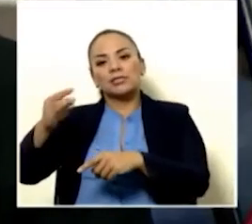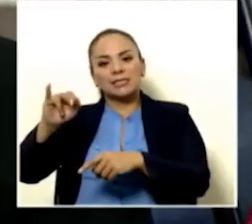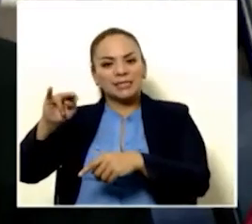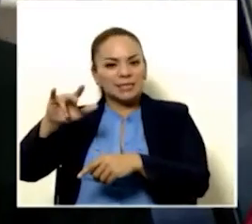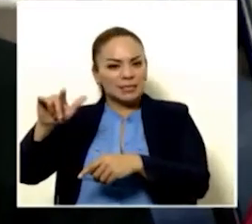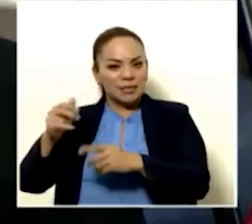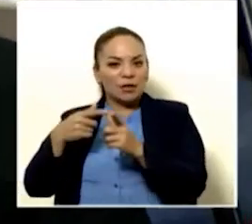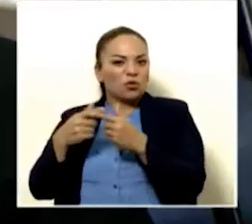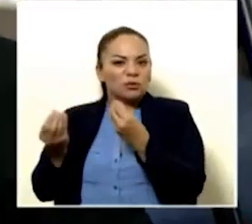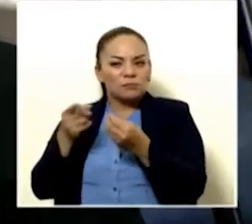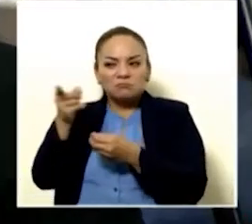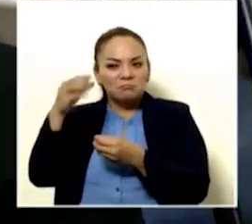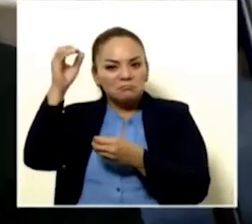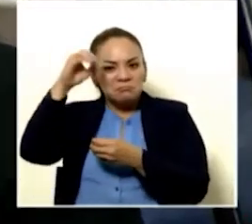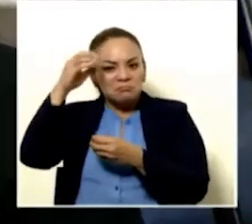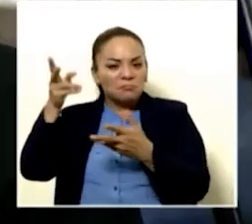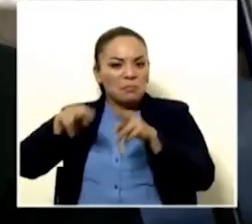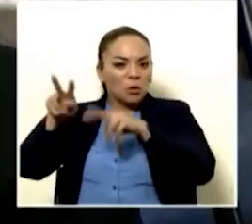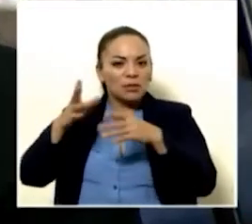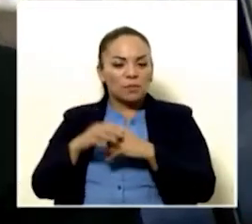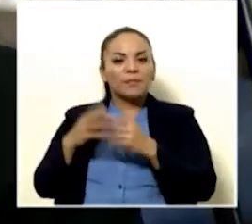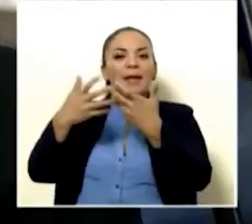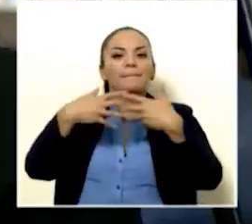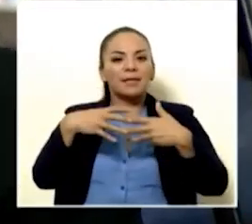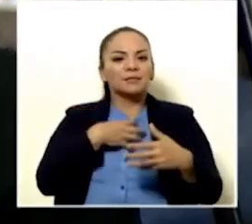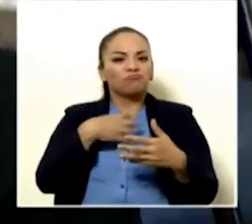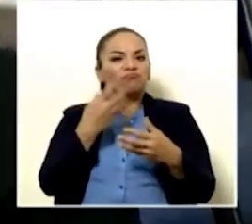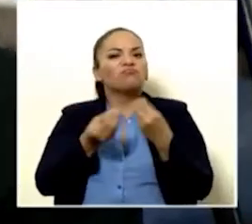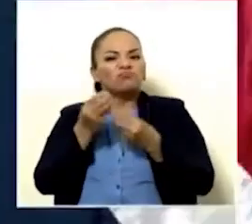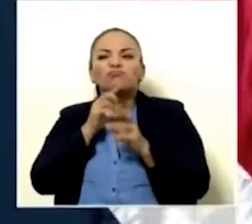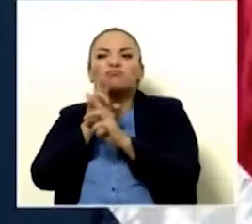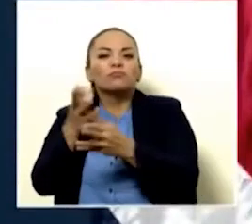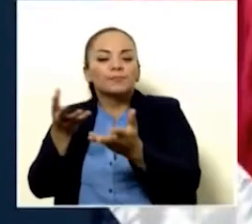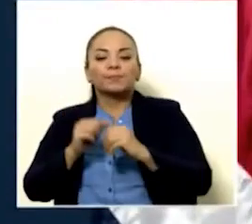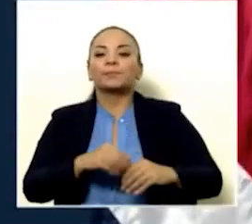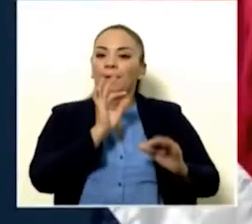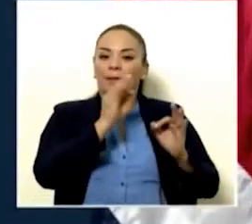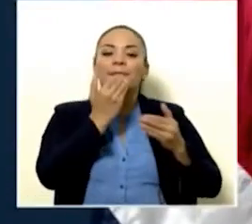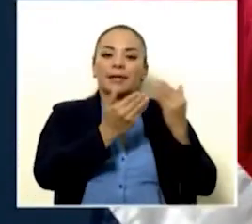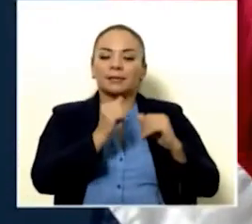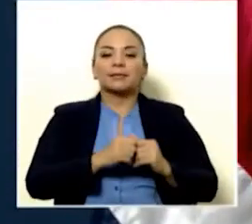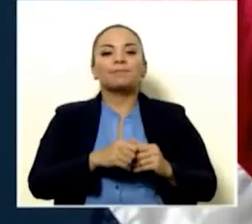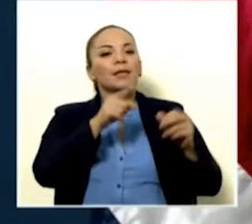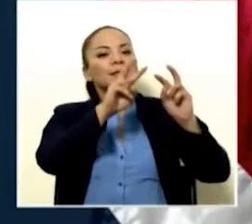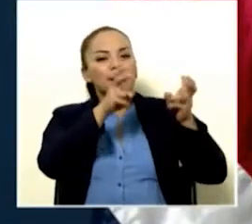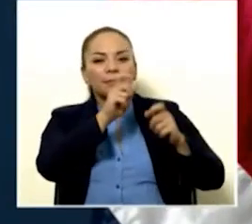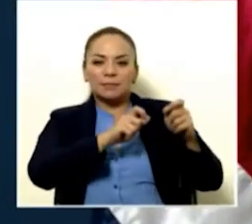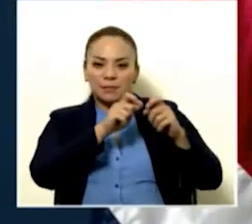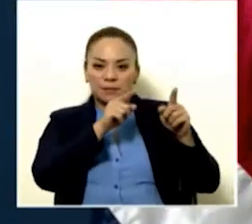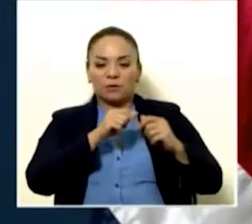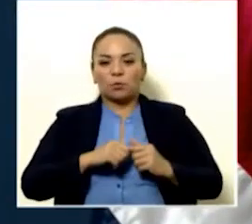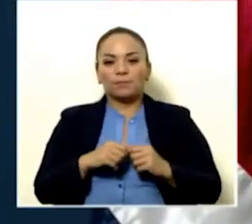valoración al respecto y qué le podemos decir a esos empresarios que hicieron las apelaciones respectivas. Muchas gracias. Muchas gracias. Para un tema tan específico,